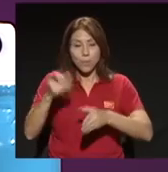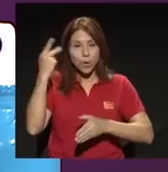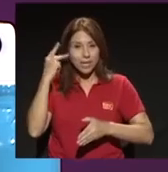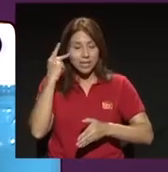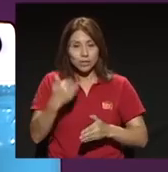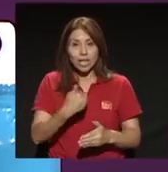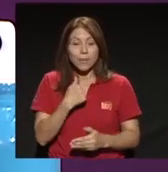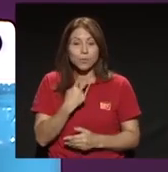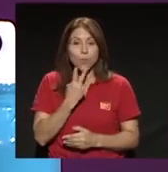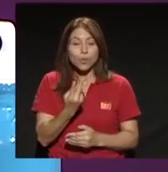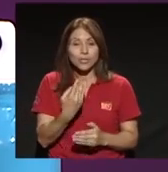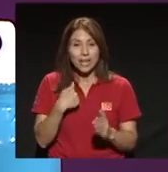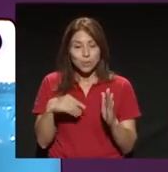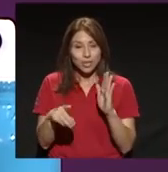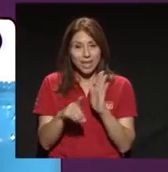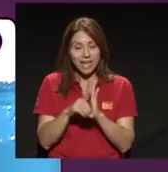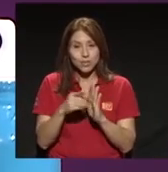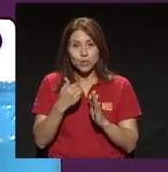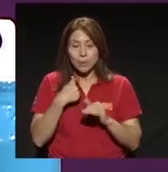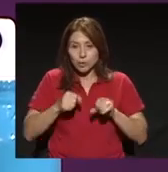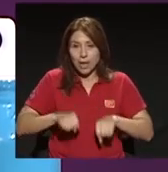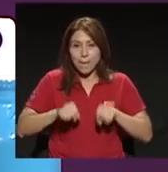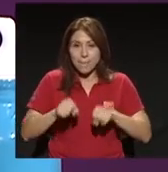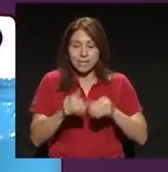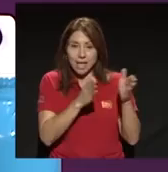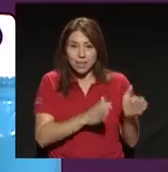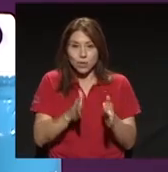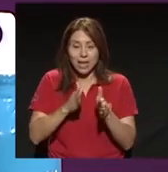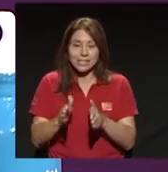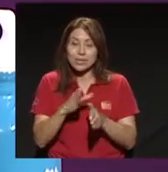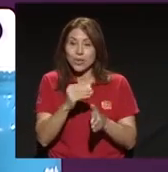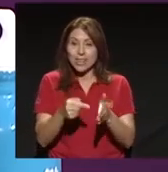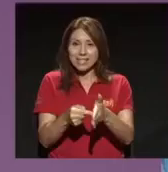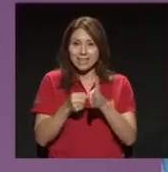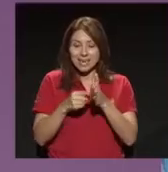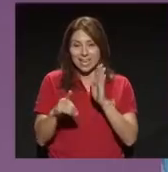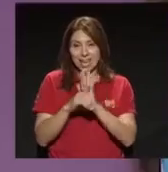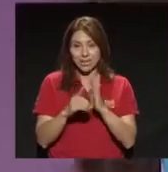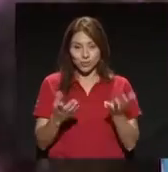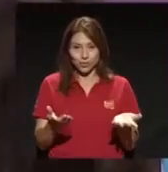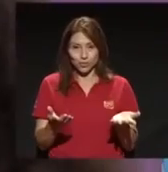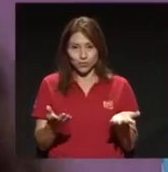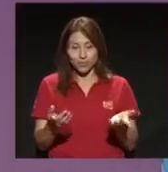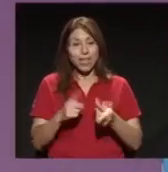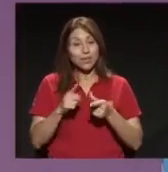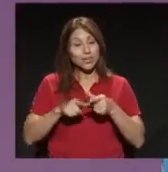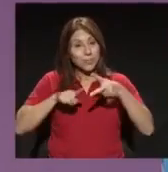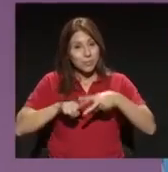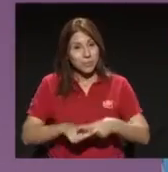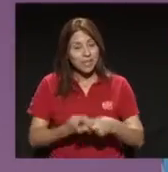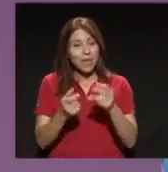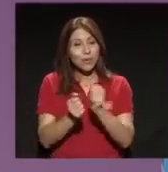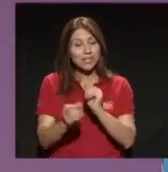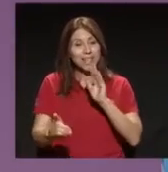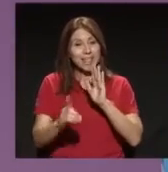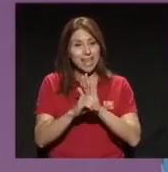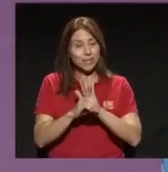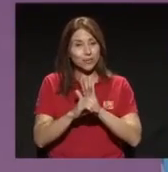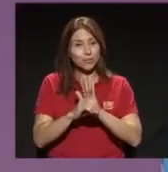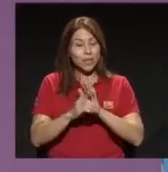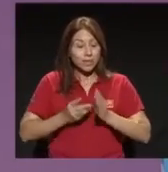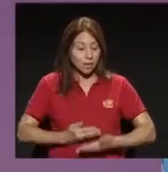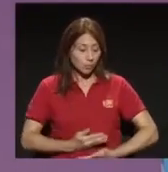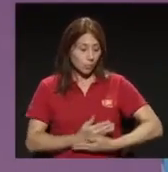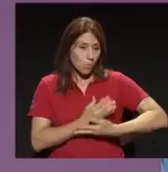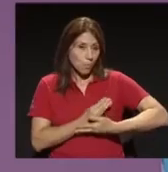tenemos capacidad de organización y de exigir derechos verdad nos hemos empezado con este derecho de amamantar en público